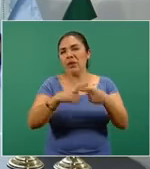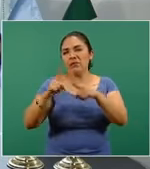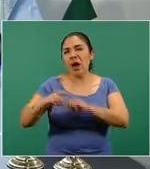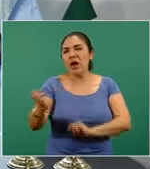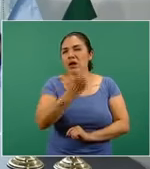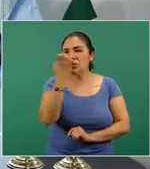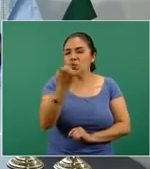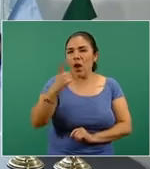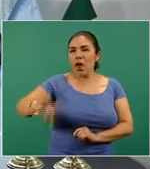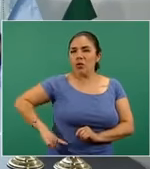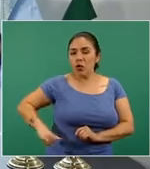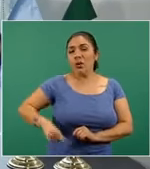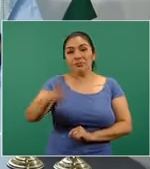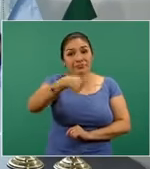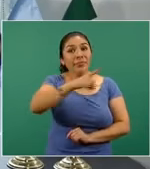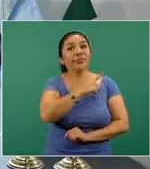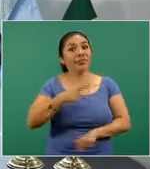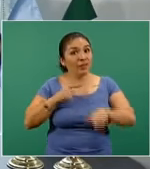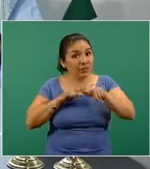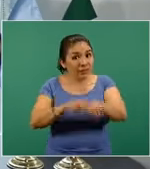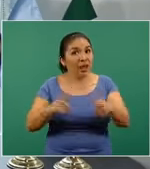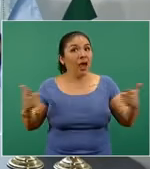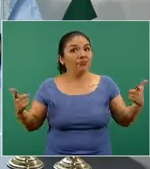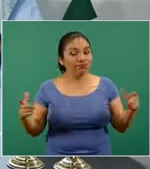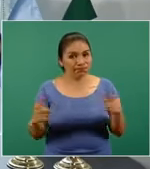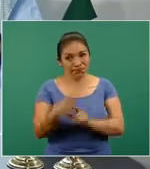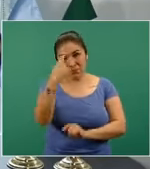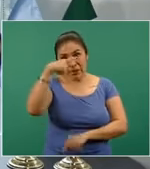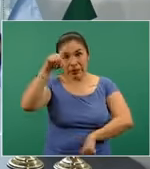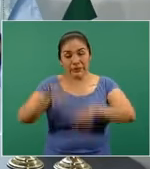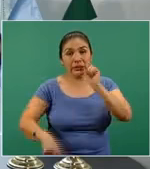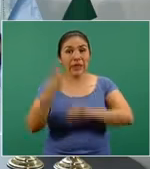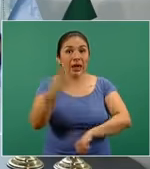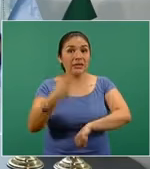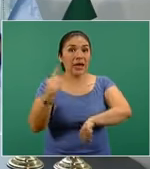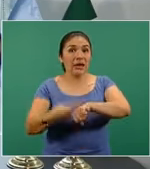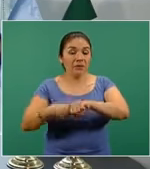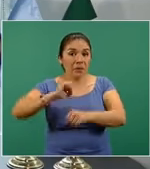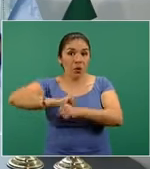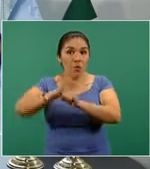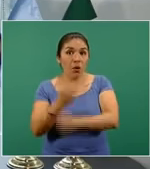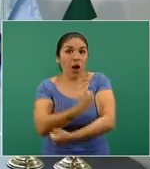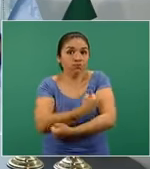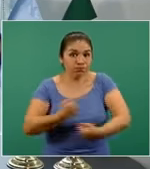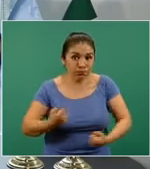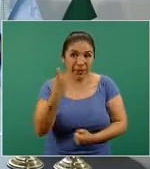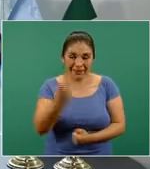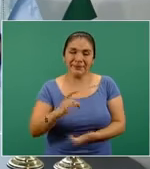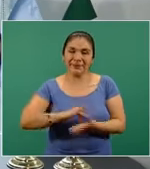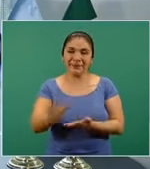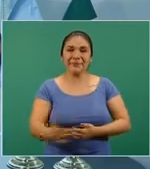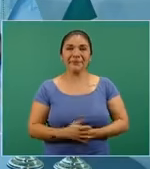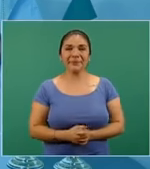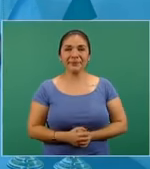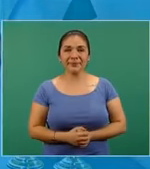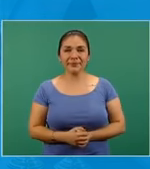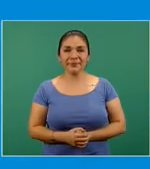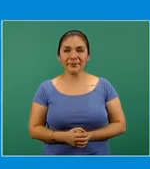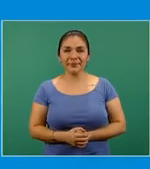al gobierno, para que sigamos luchando contra esta epidemia de obesidad y sobrepeso. Muchas gracias.